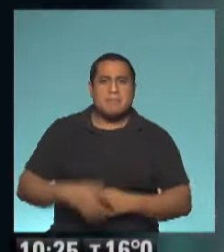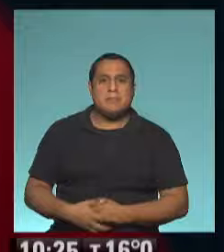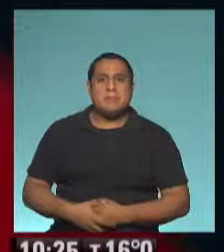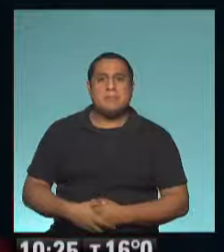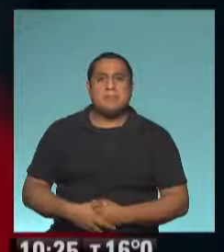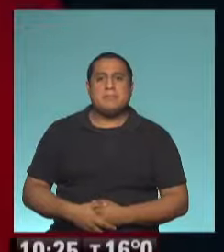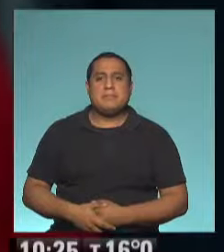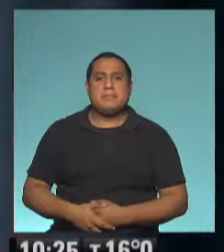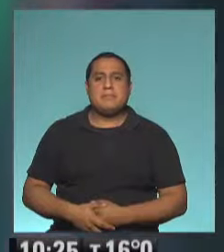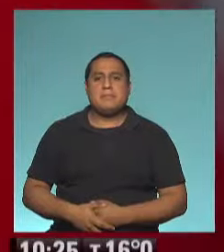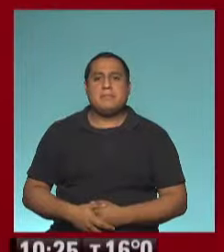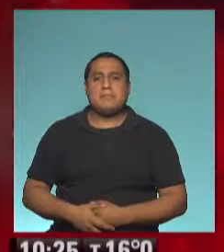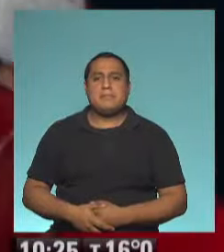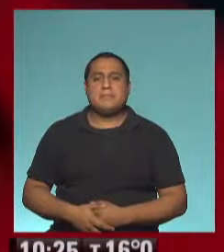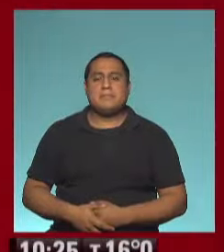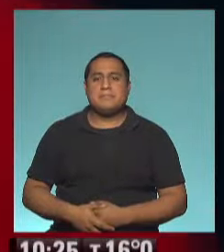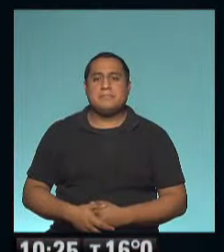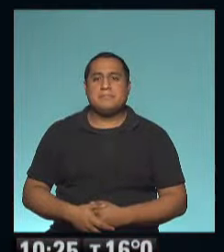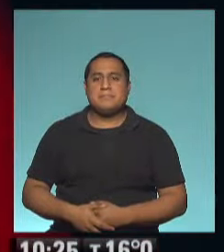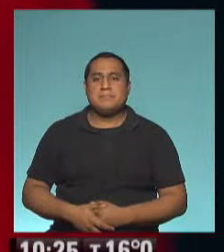Ay.